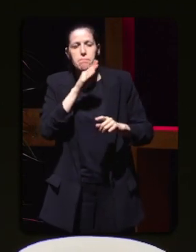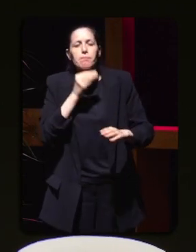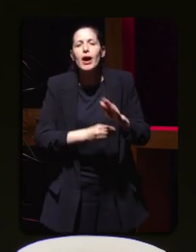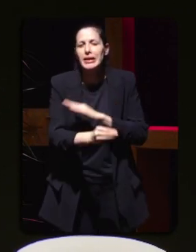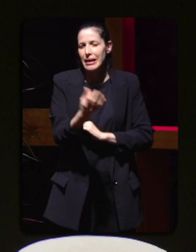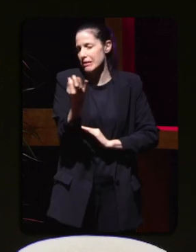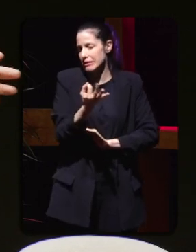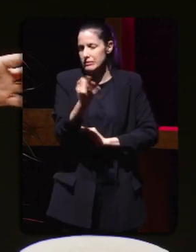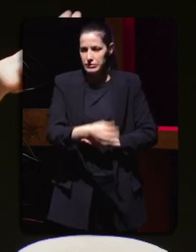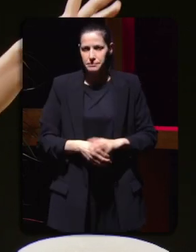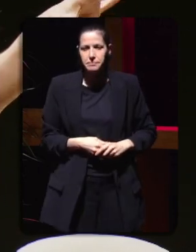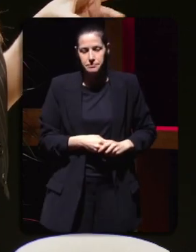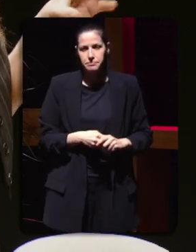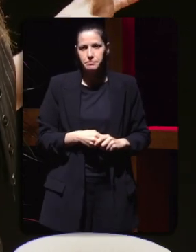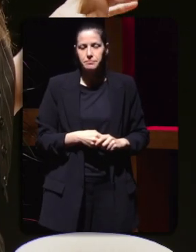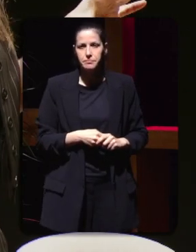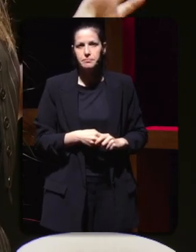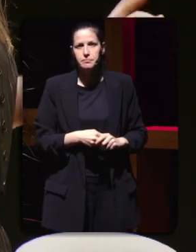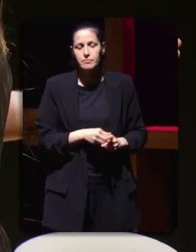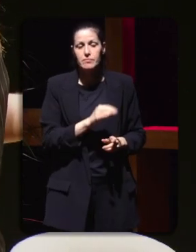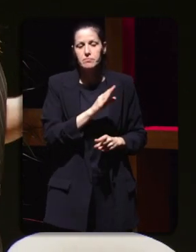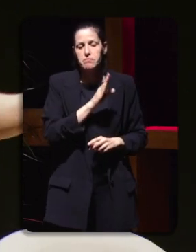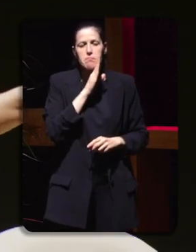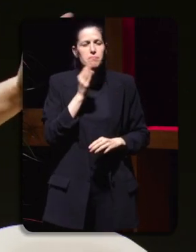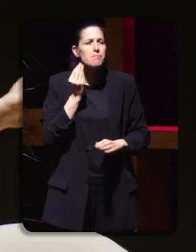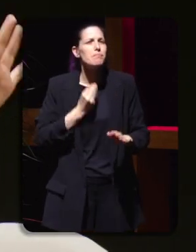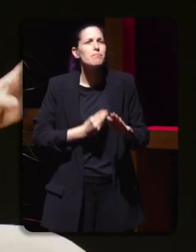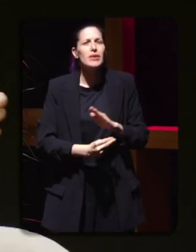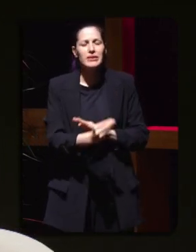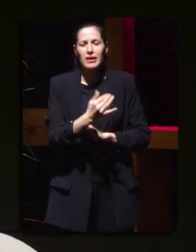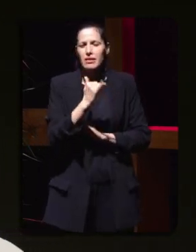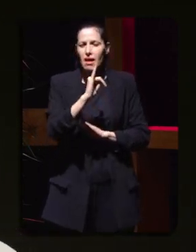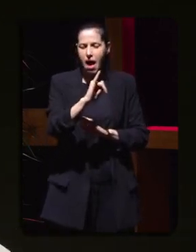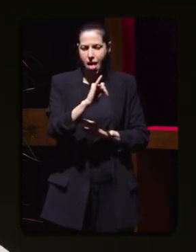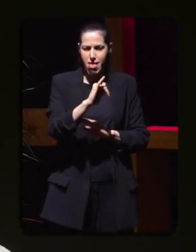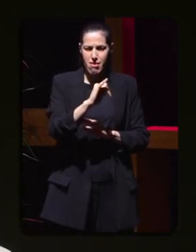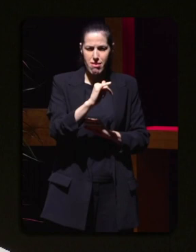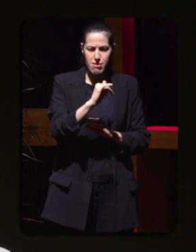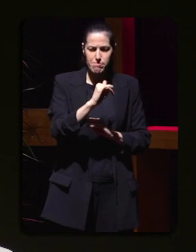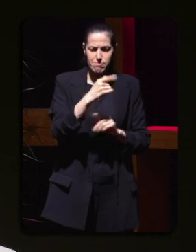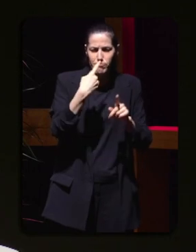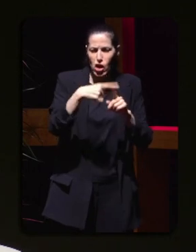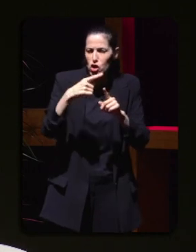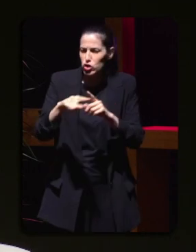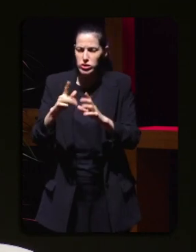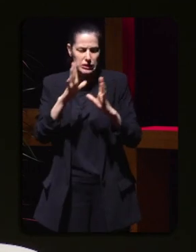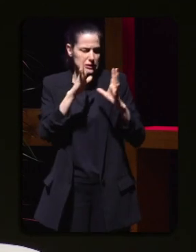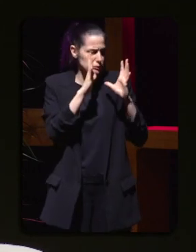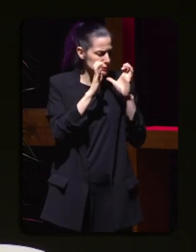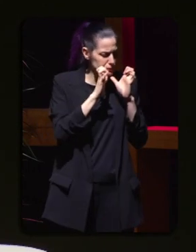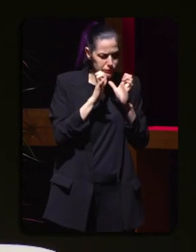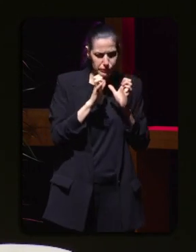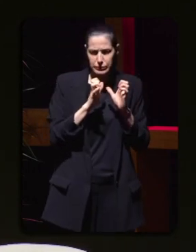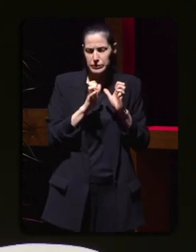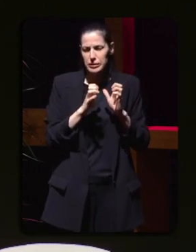que la maternidad está muy manchada muy impregnada de cosas terribles porque el propio